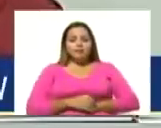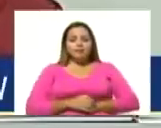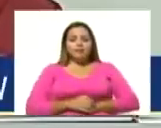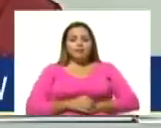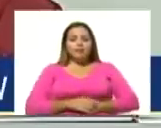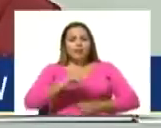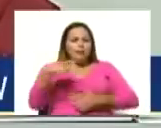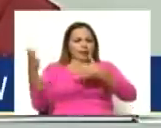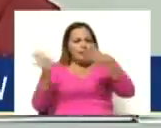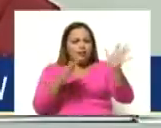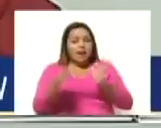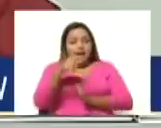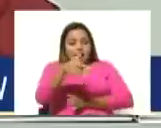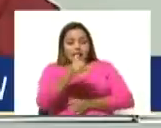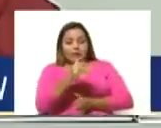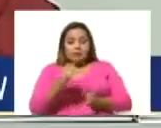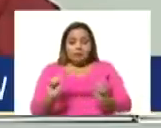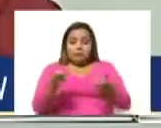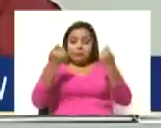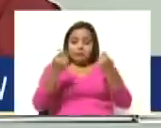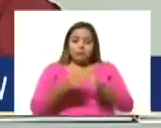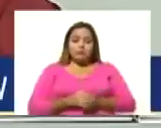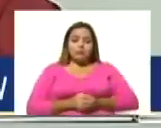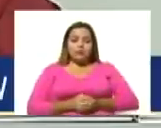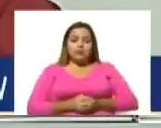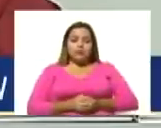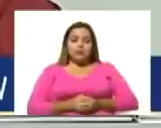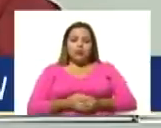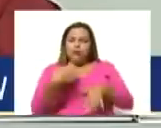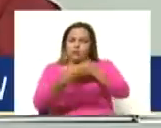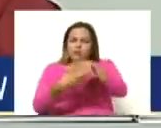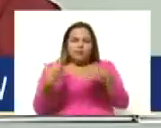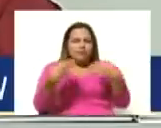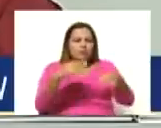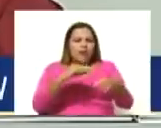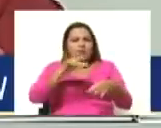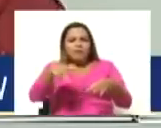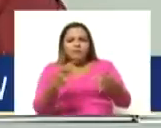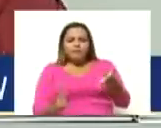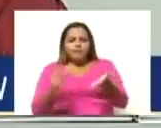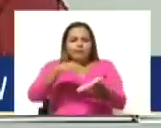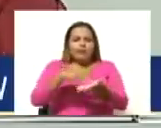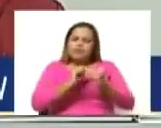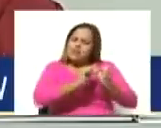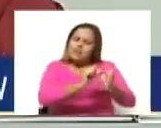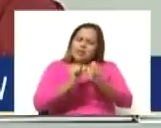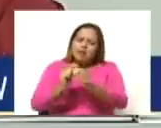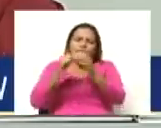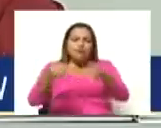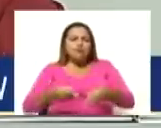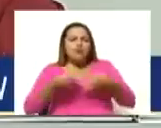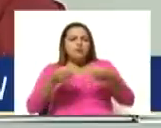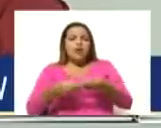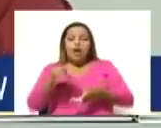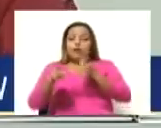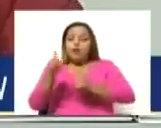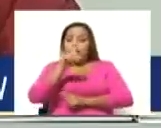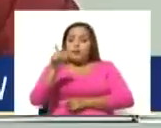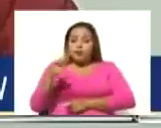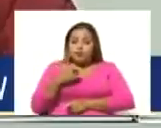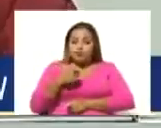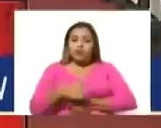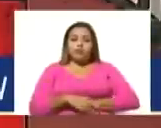y del clima, ahí se levanta. De la naturaleza, ahí se levanta. Y seguiremos levantándonos siempre. Si hay alguna pregunta, les